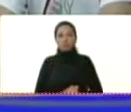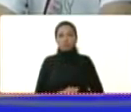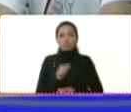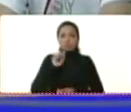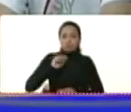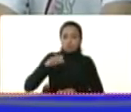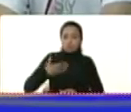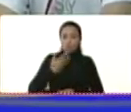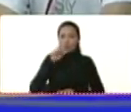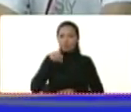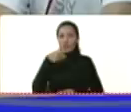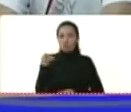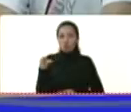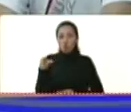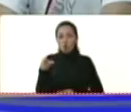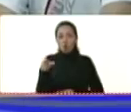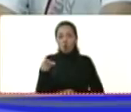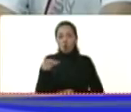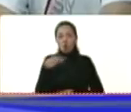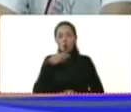posible, Ildemaro?